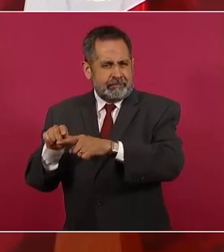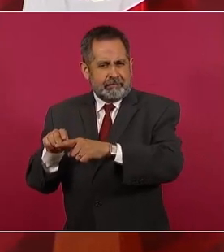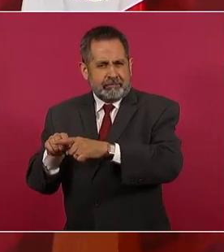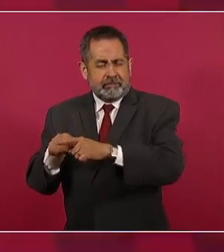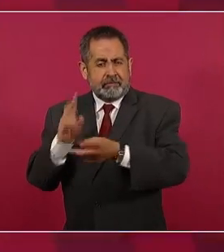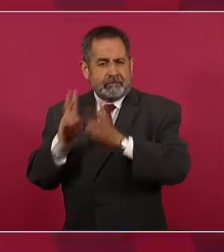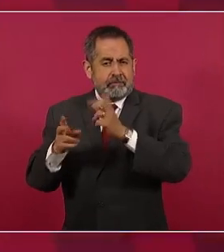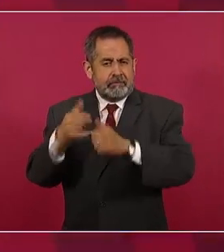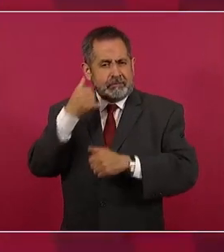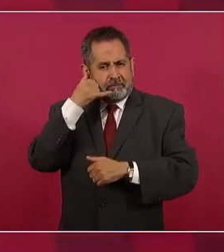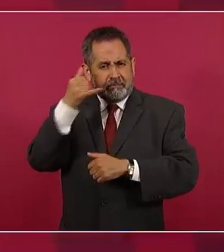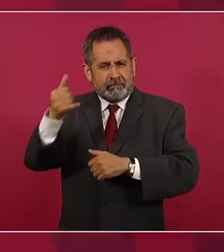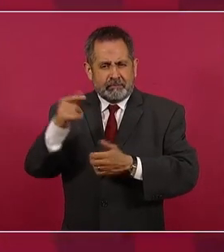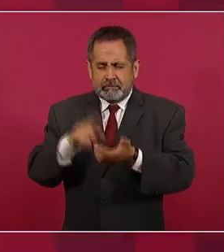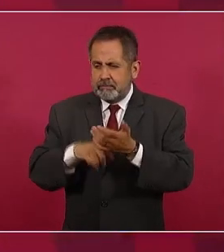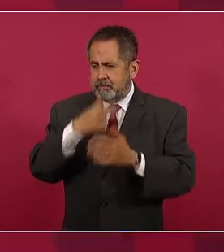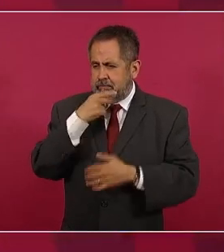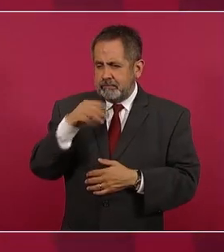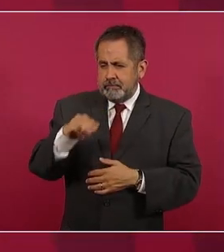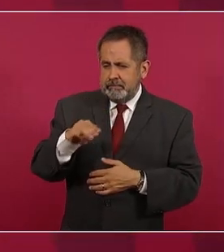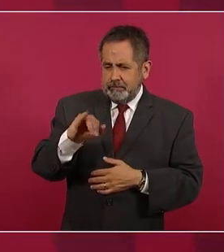mi amigo Michelón